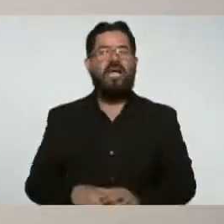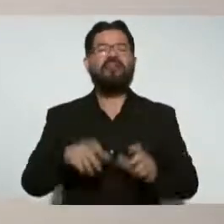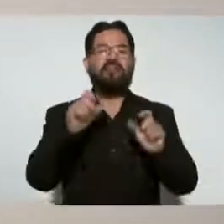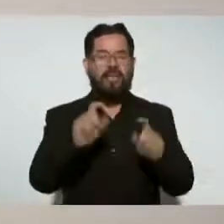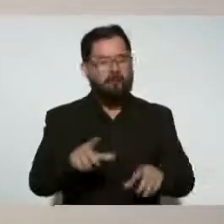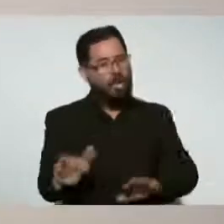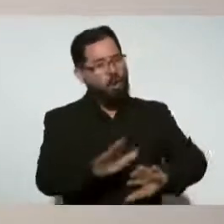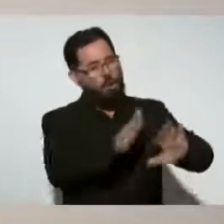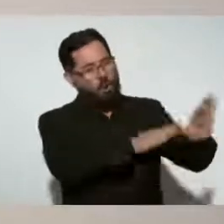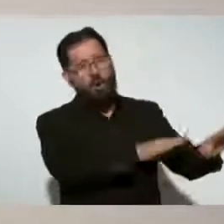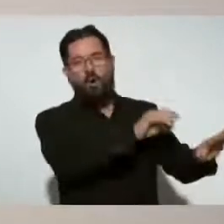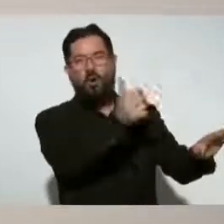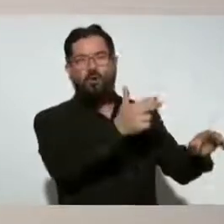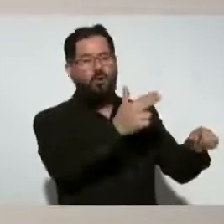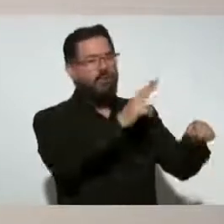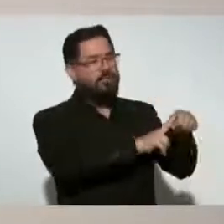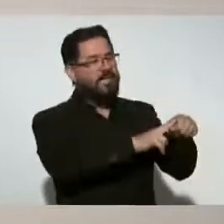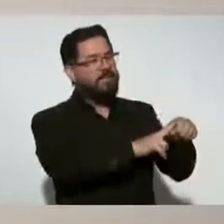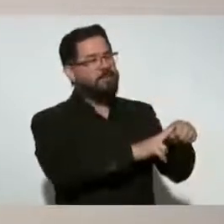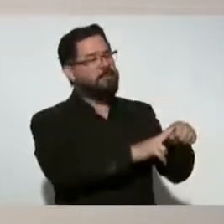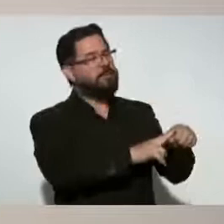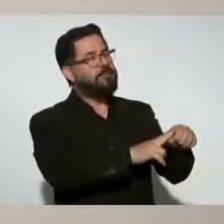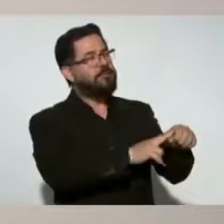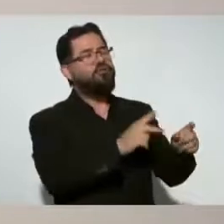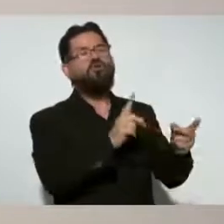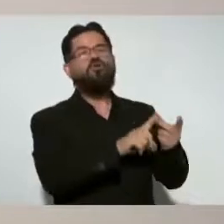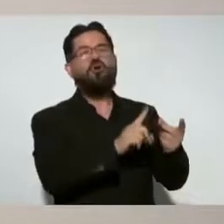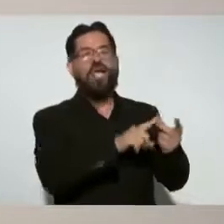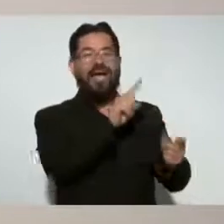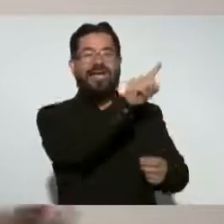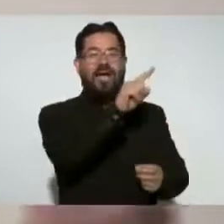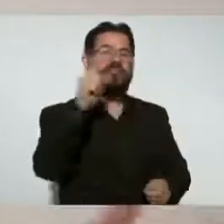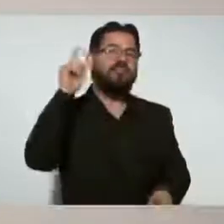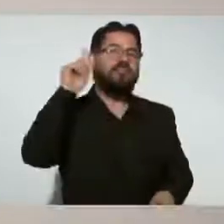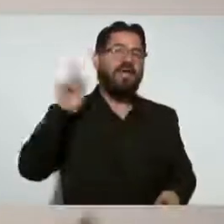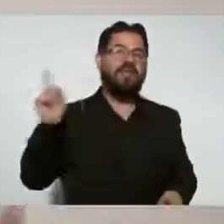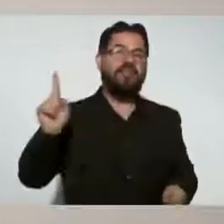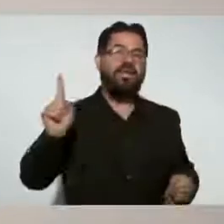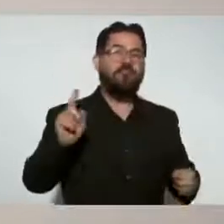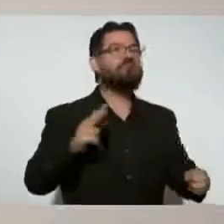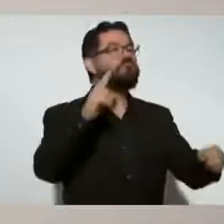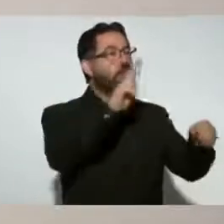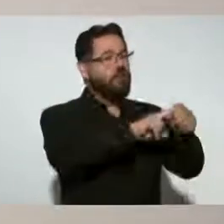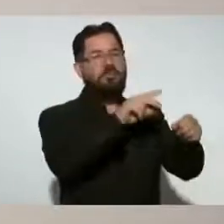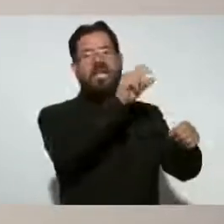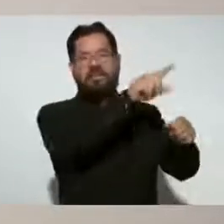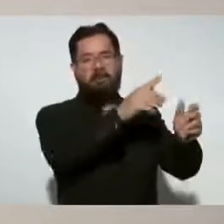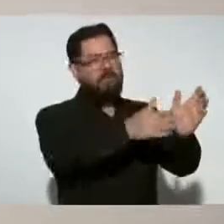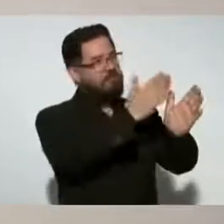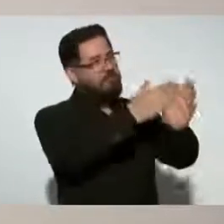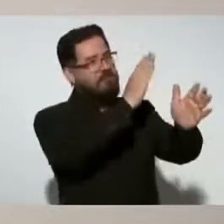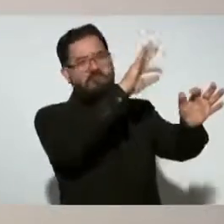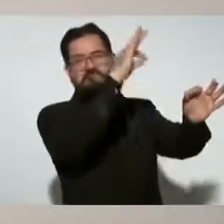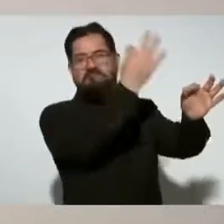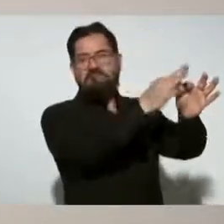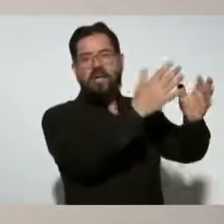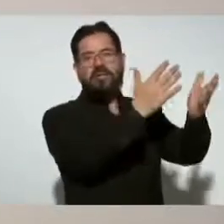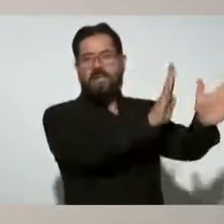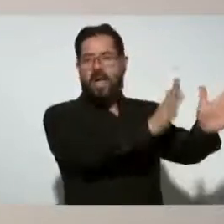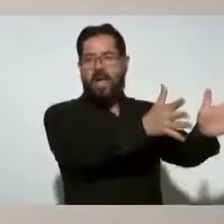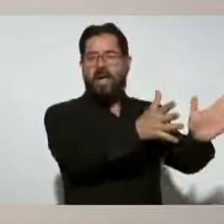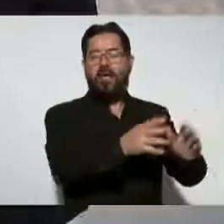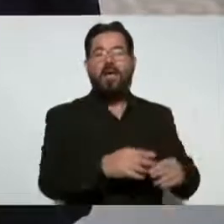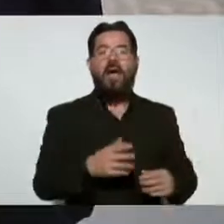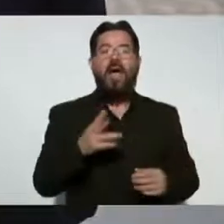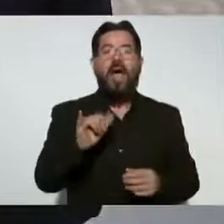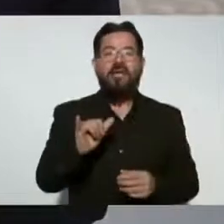Terminamos el hospital de Zacatecas también. Y así